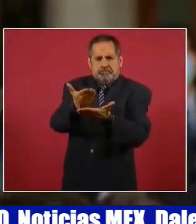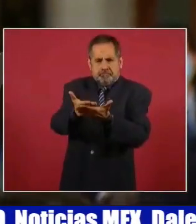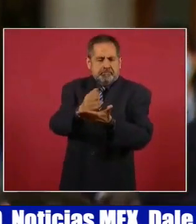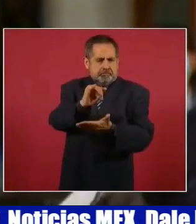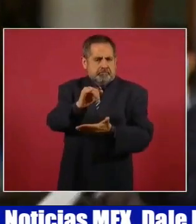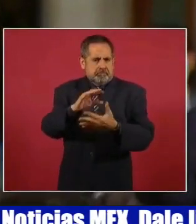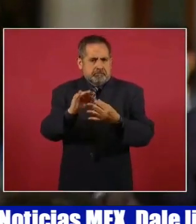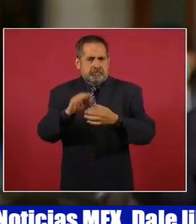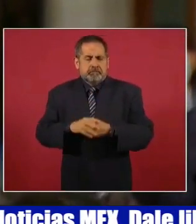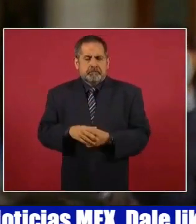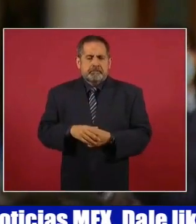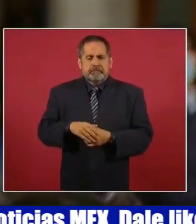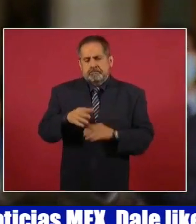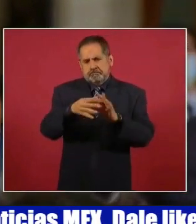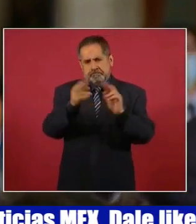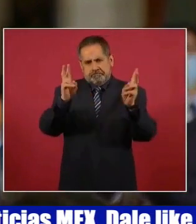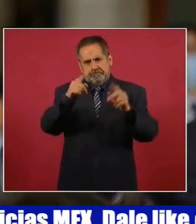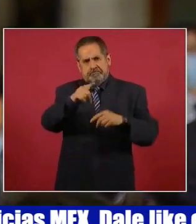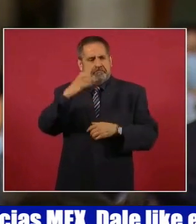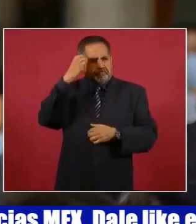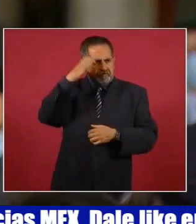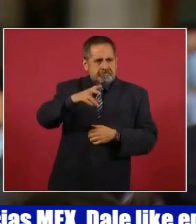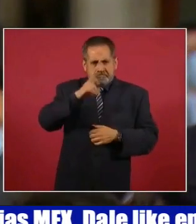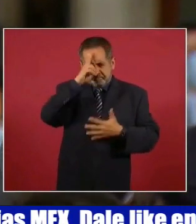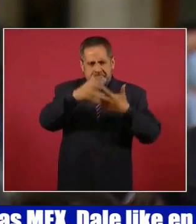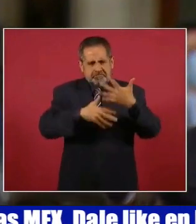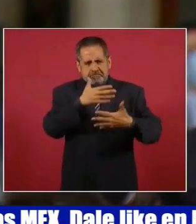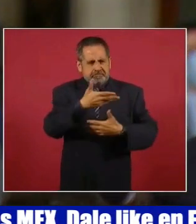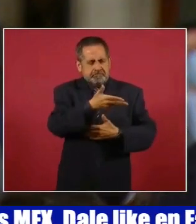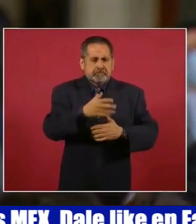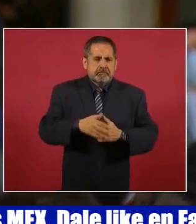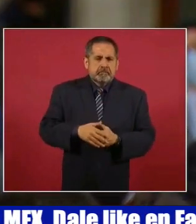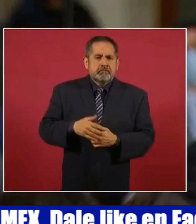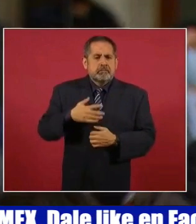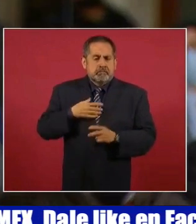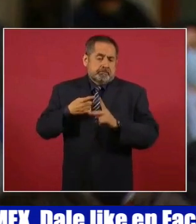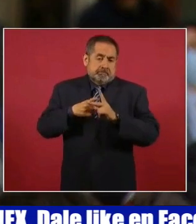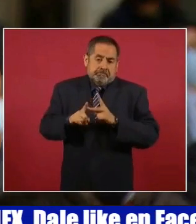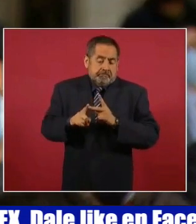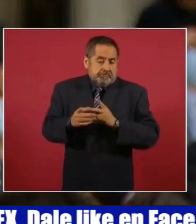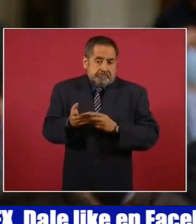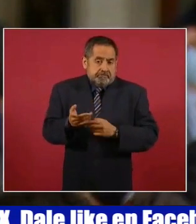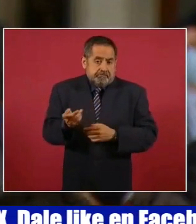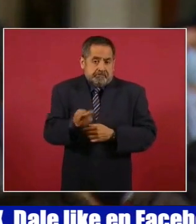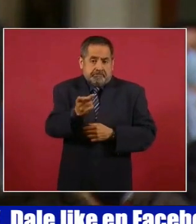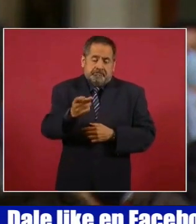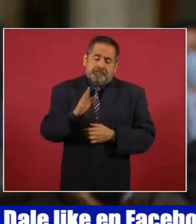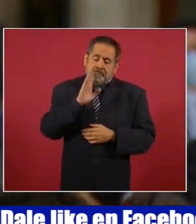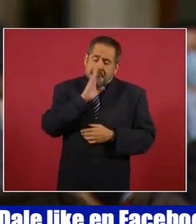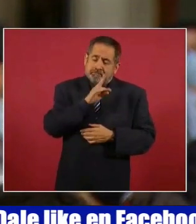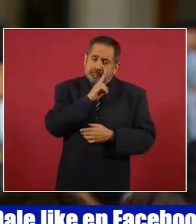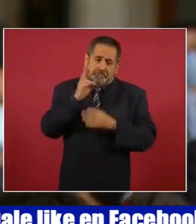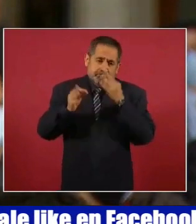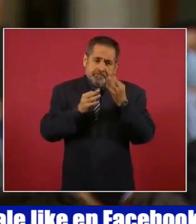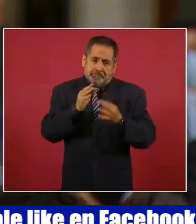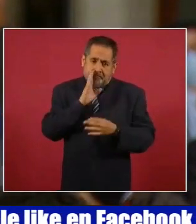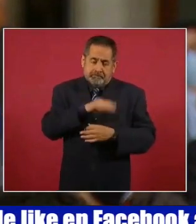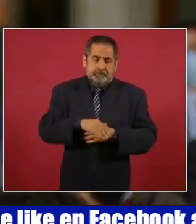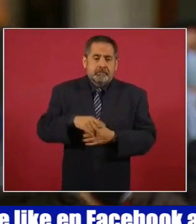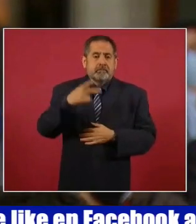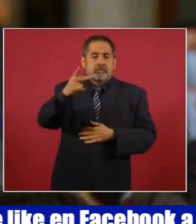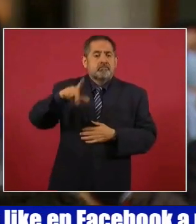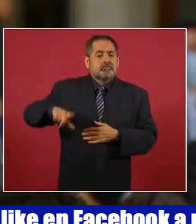hacer las cosas de diferente manera, con la estrategia de abrazos no balazos, van, digamos,